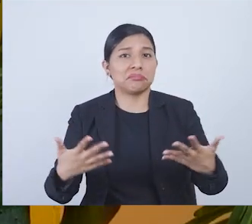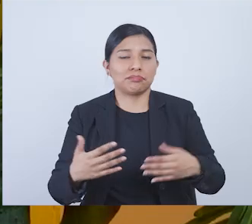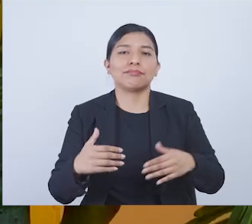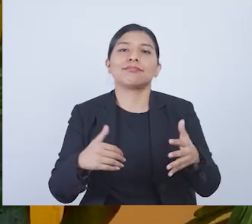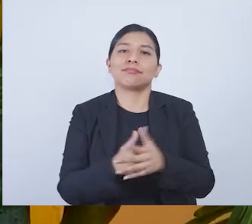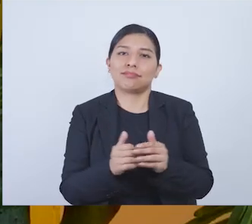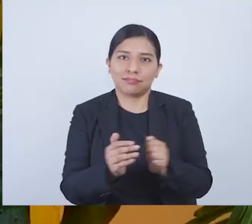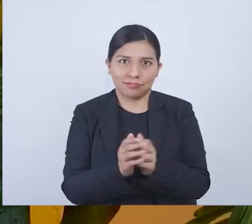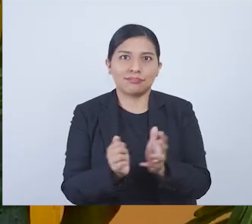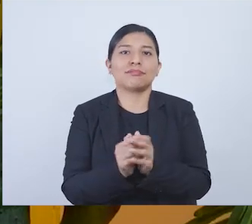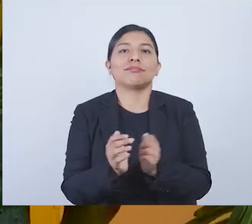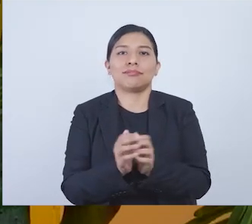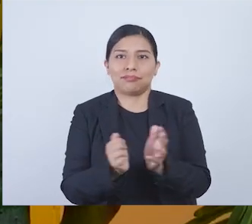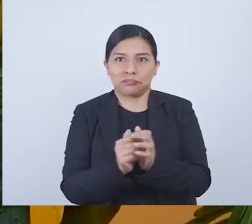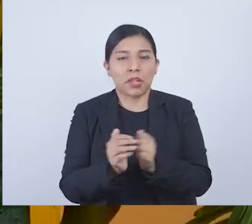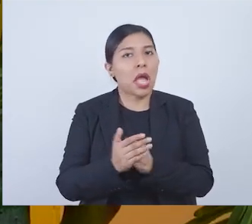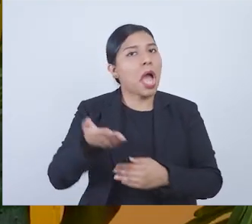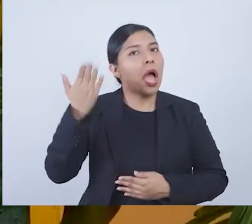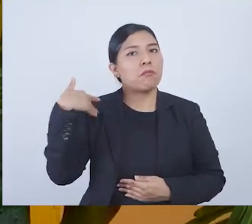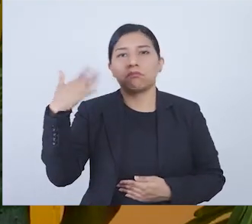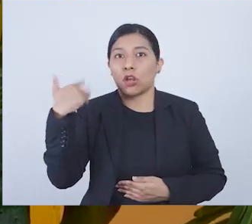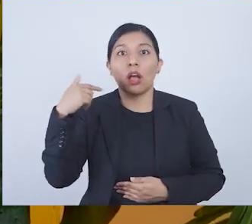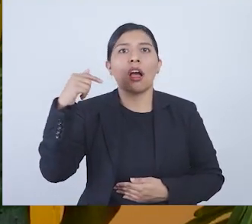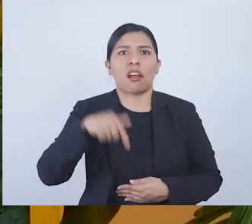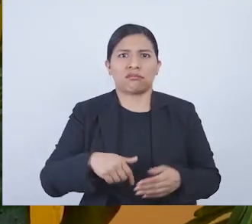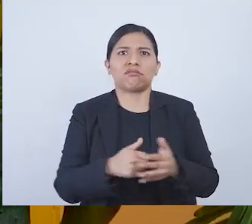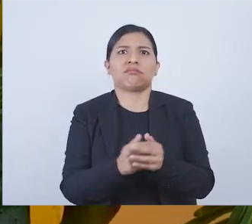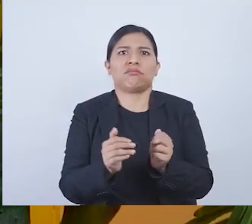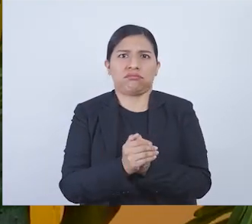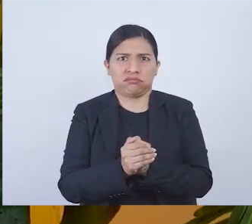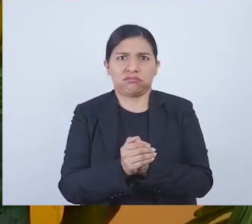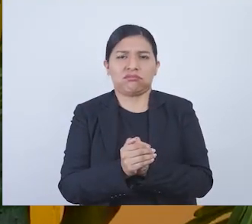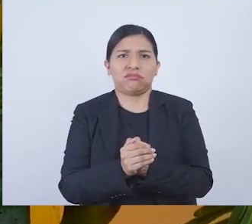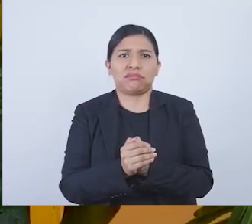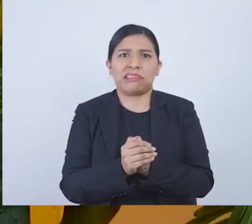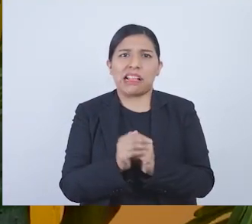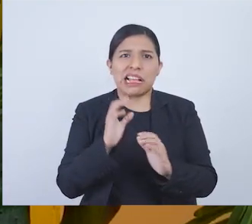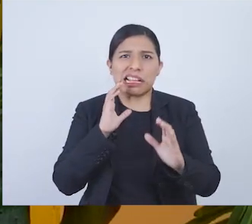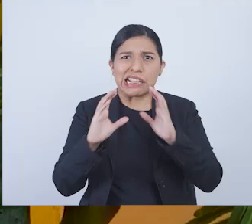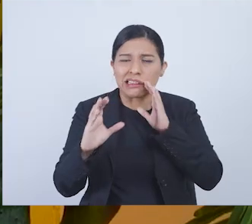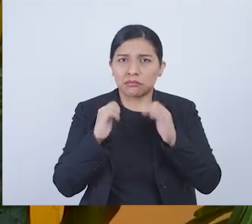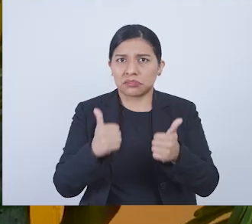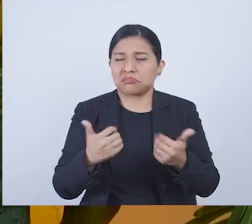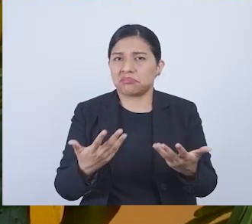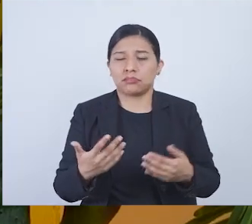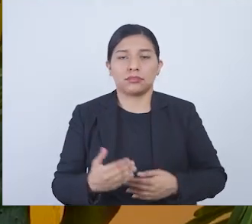conflictos que antes no existían. Como hay una mala comunicación, pues no puede haber un buen resultado.